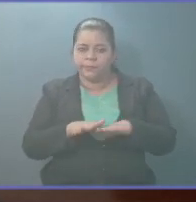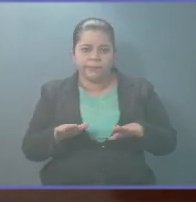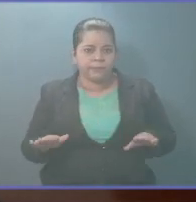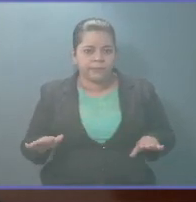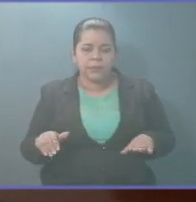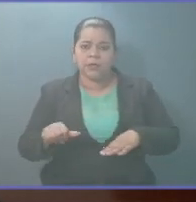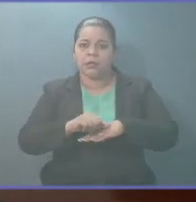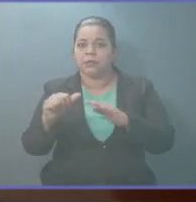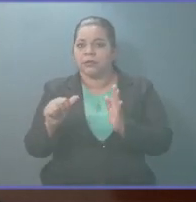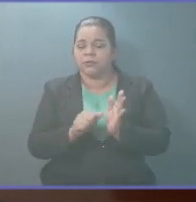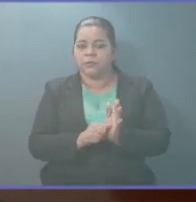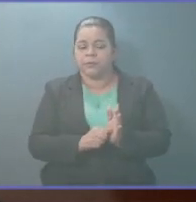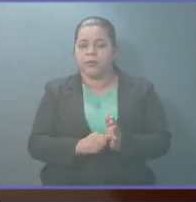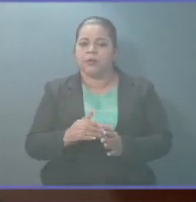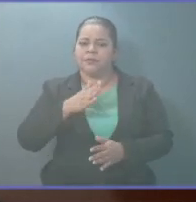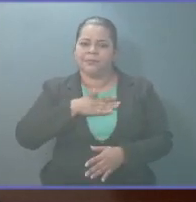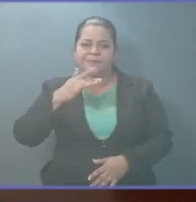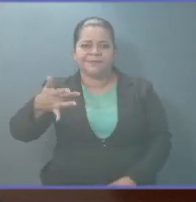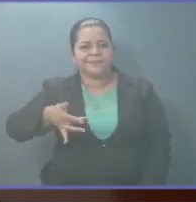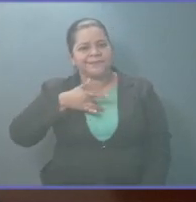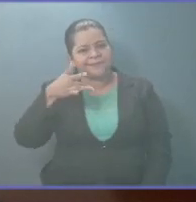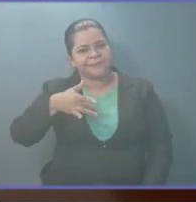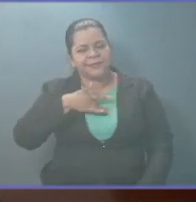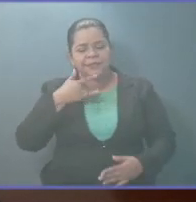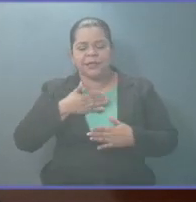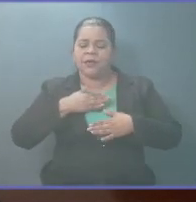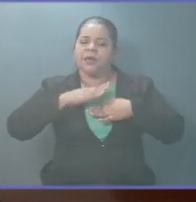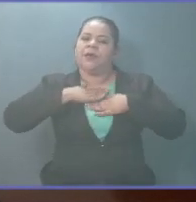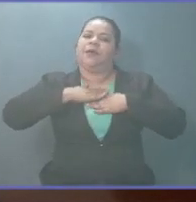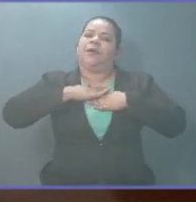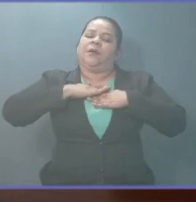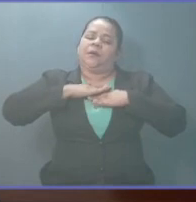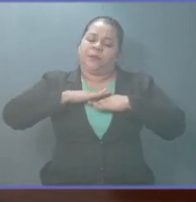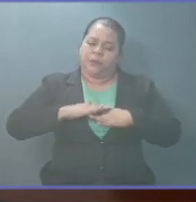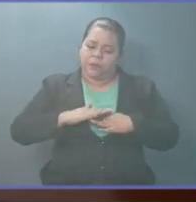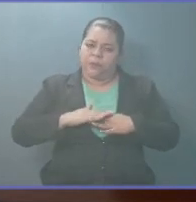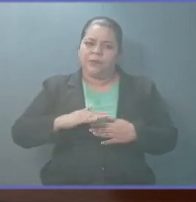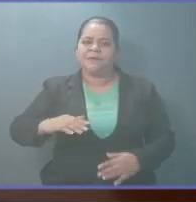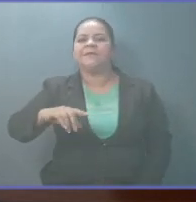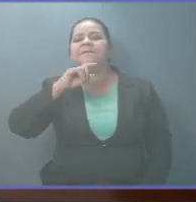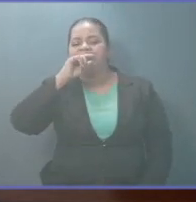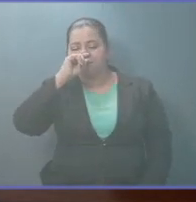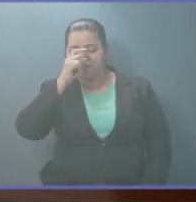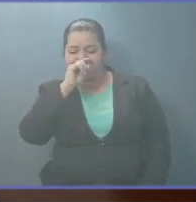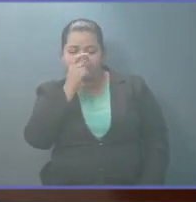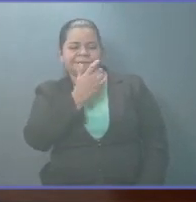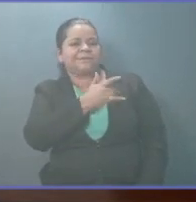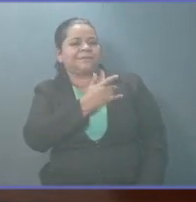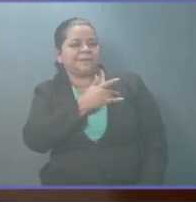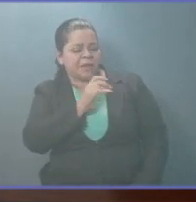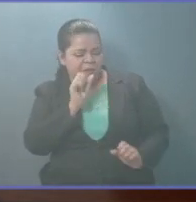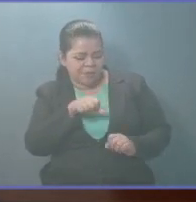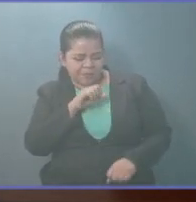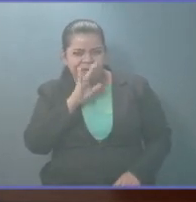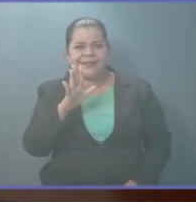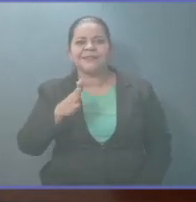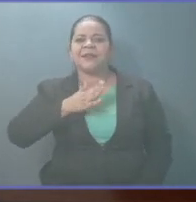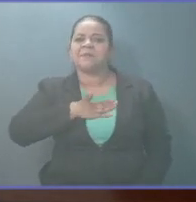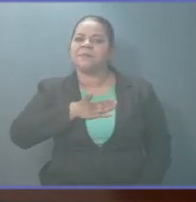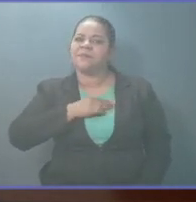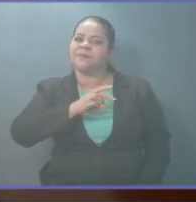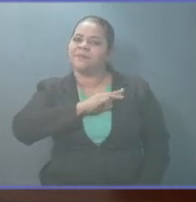más interesado por obvias razones en que esta ley entre en vigencia lo más pronto posible. Simplemente me